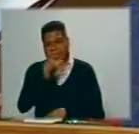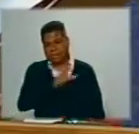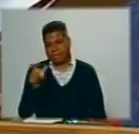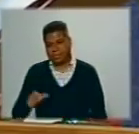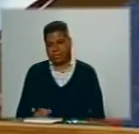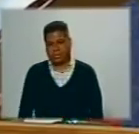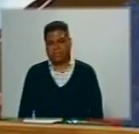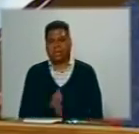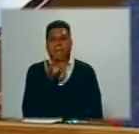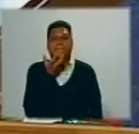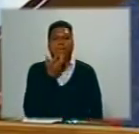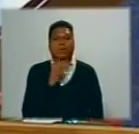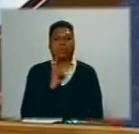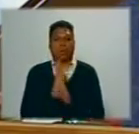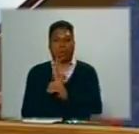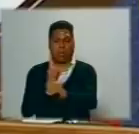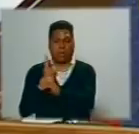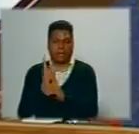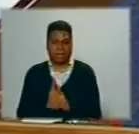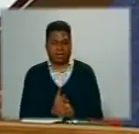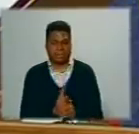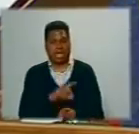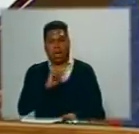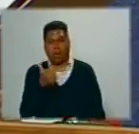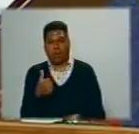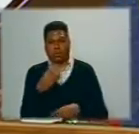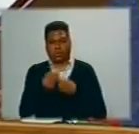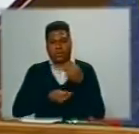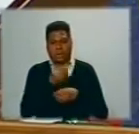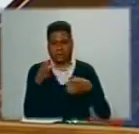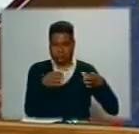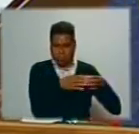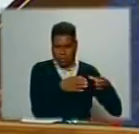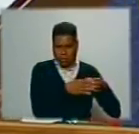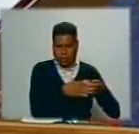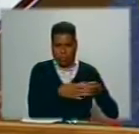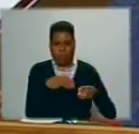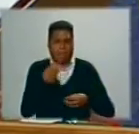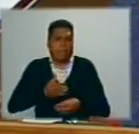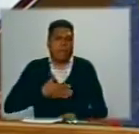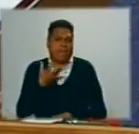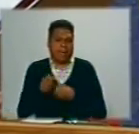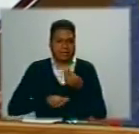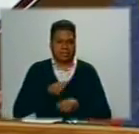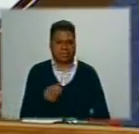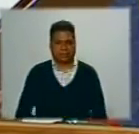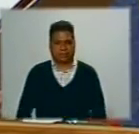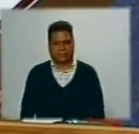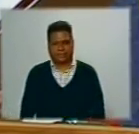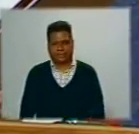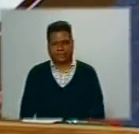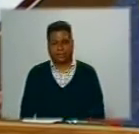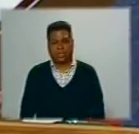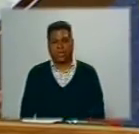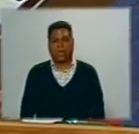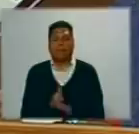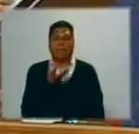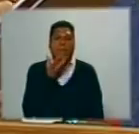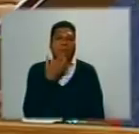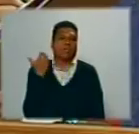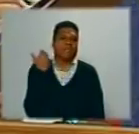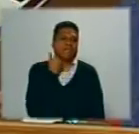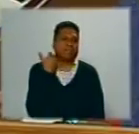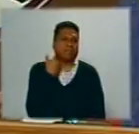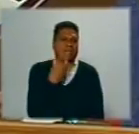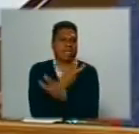perjuicio de la competencia del organismo de salud correspondiente y las medidas preventivas que puedan adoptarse. Los daños y perjuicios